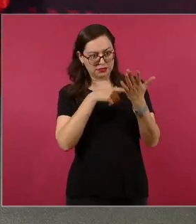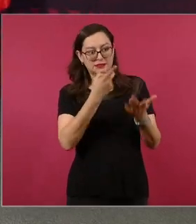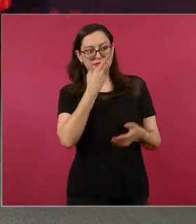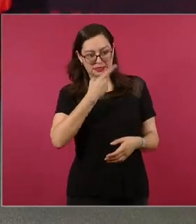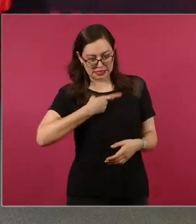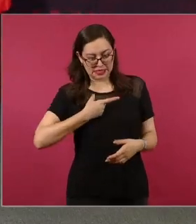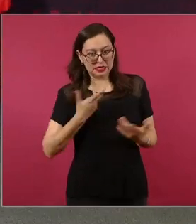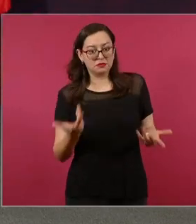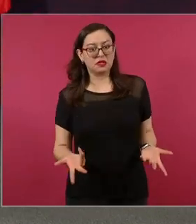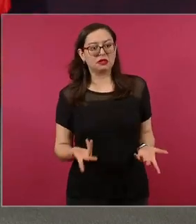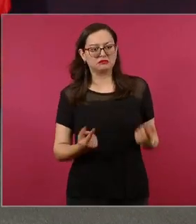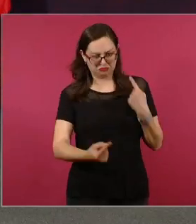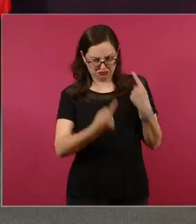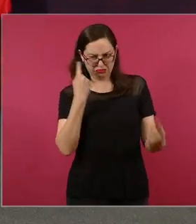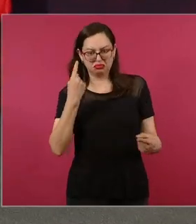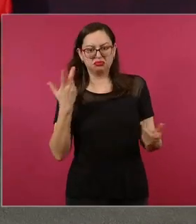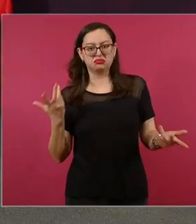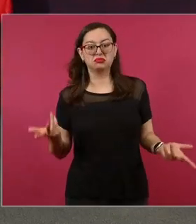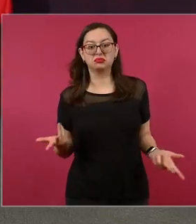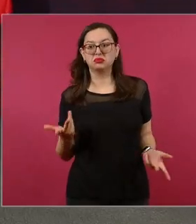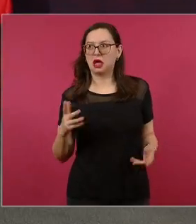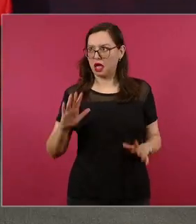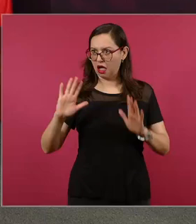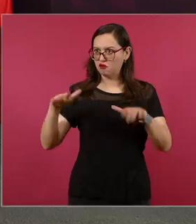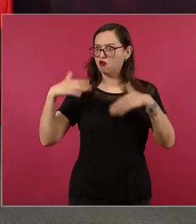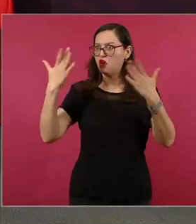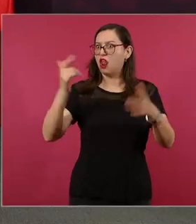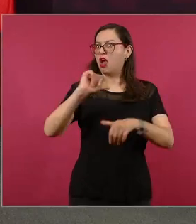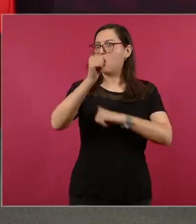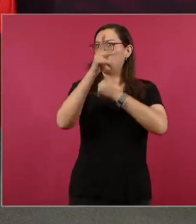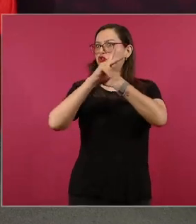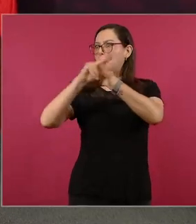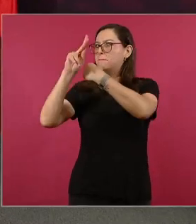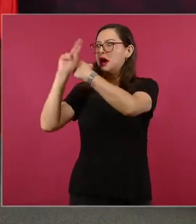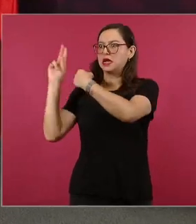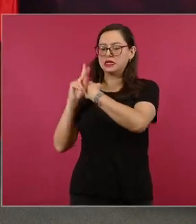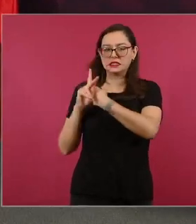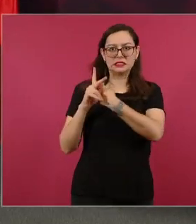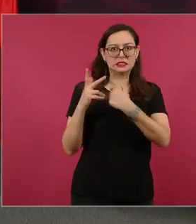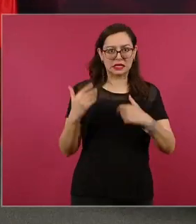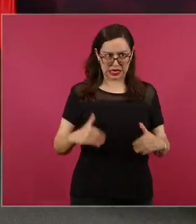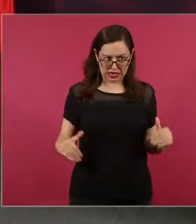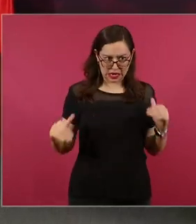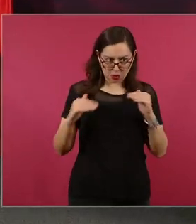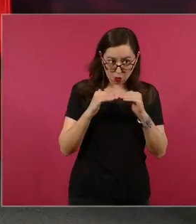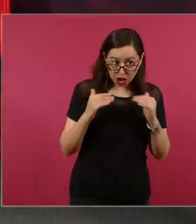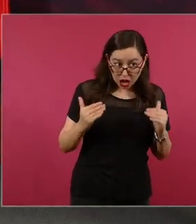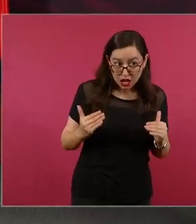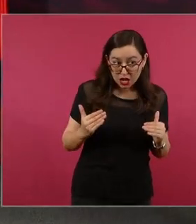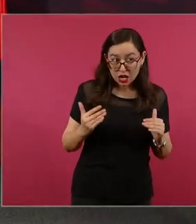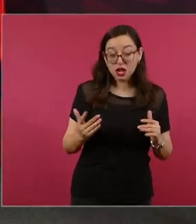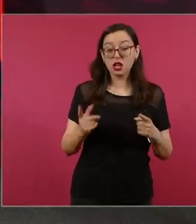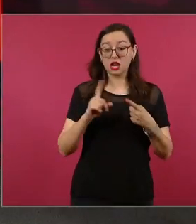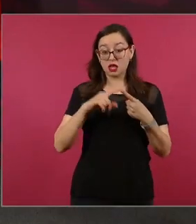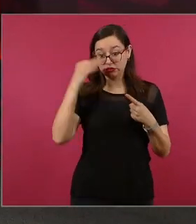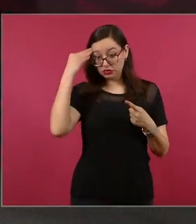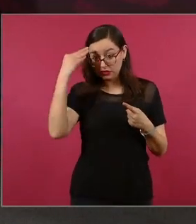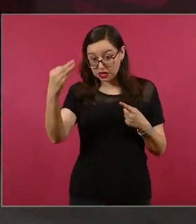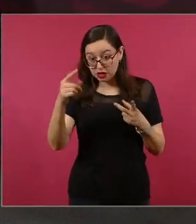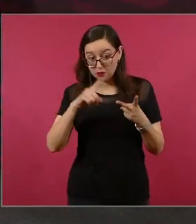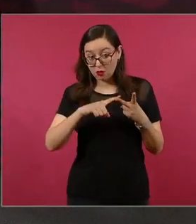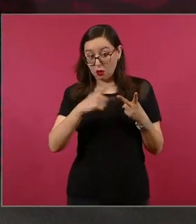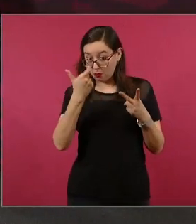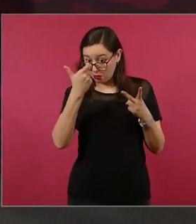respondan, que me repliquen los expertos, ni en tiempo, ni en